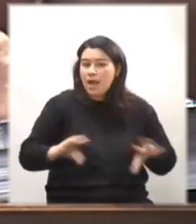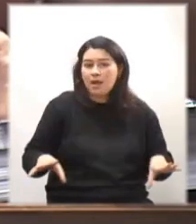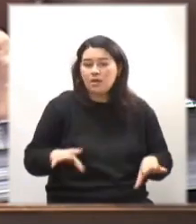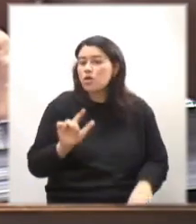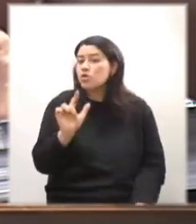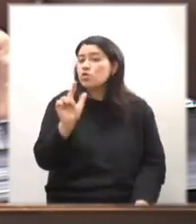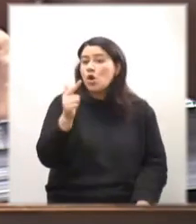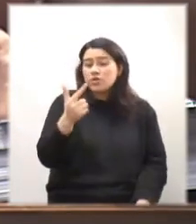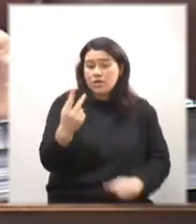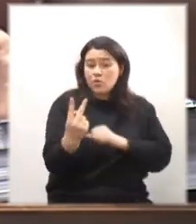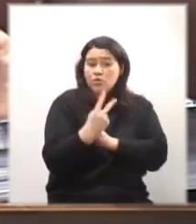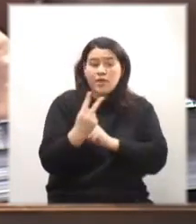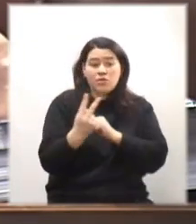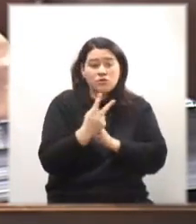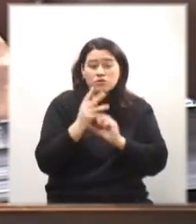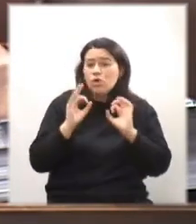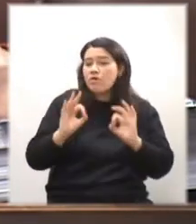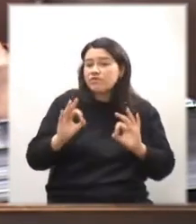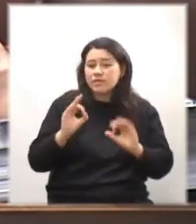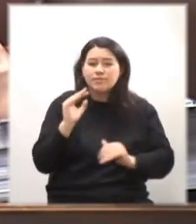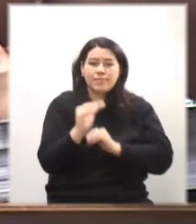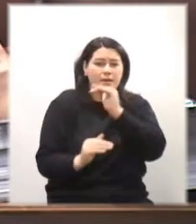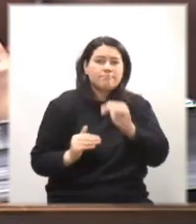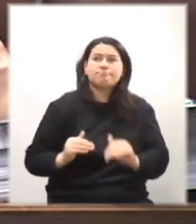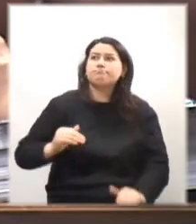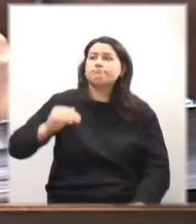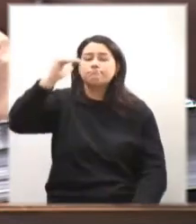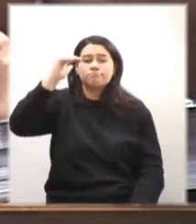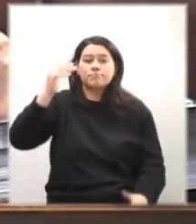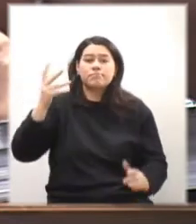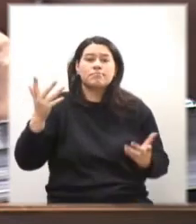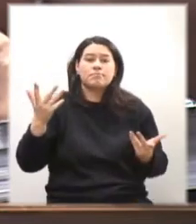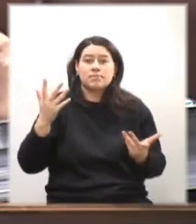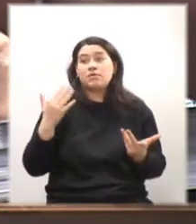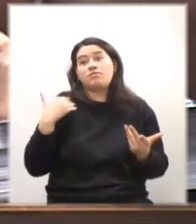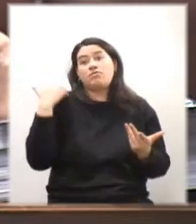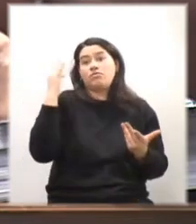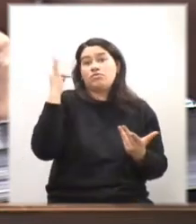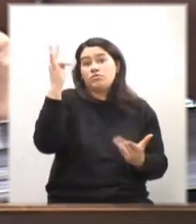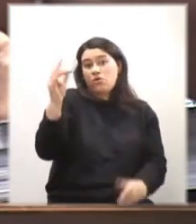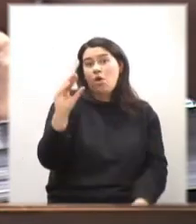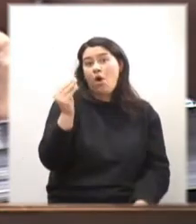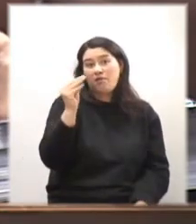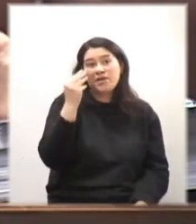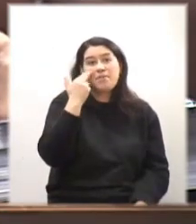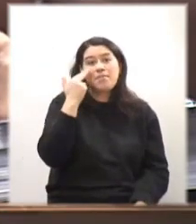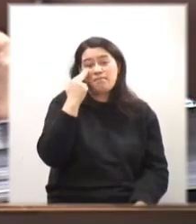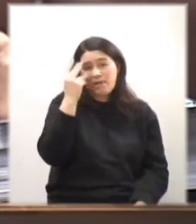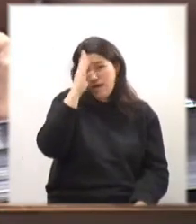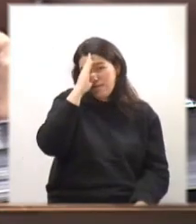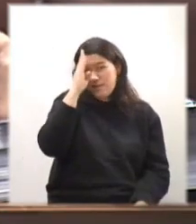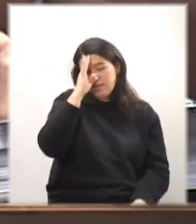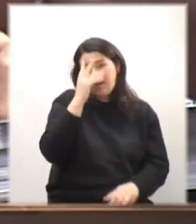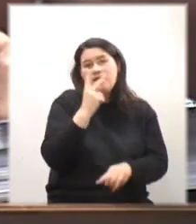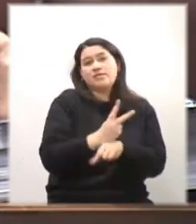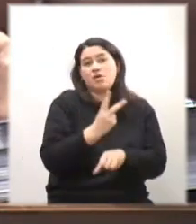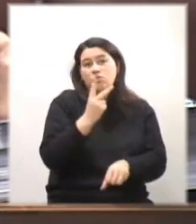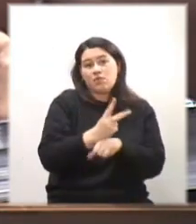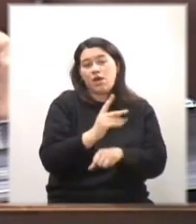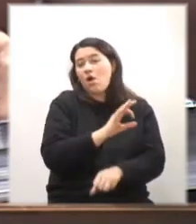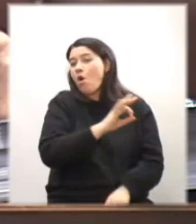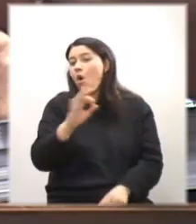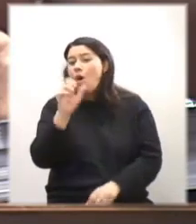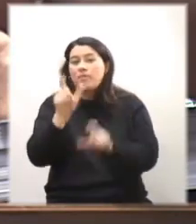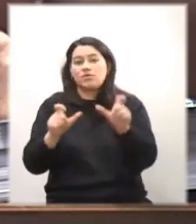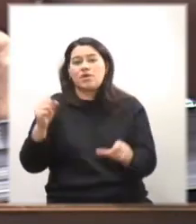no tienen los cuidados suficientes para desarrollarse, serán los jóvenes con problemas de aprendizaje en secundaria o